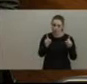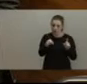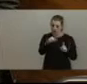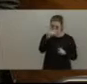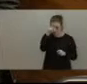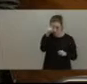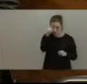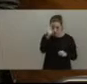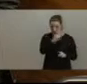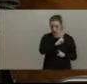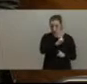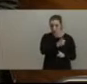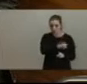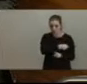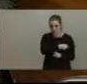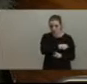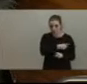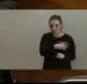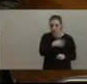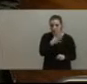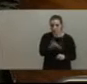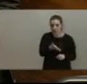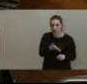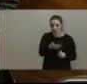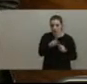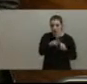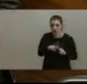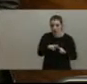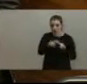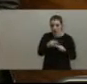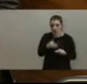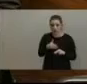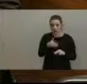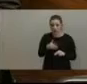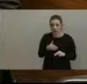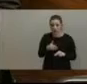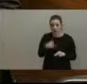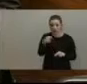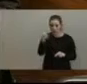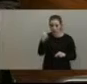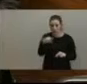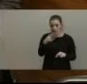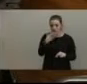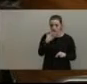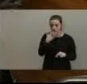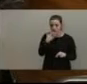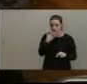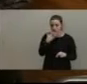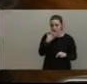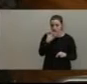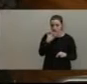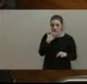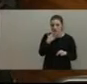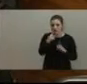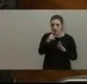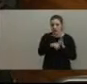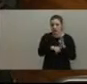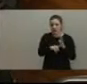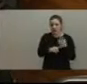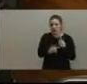cultura y deporte, para, a la vista de este análisis, determinar si procede la adopción de alguna medida o